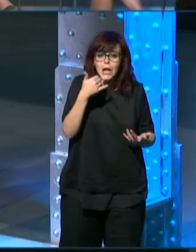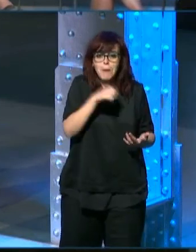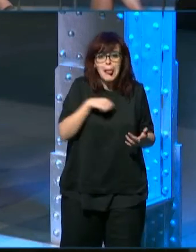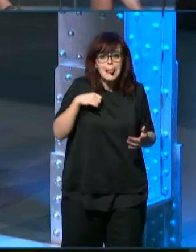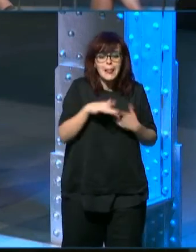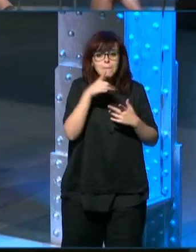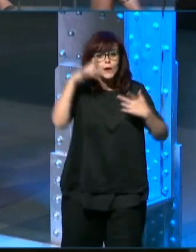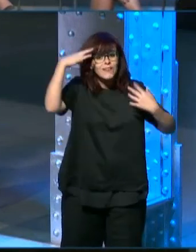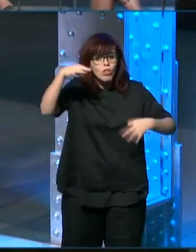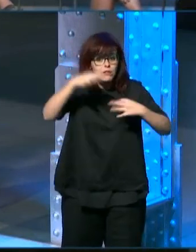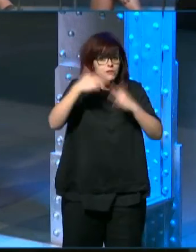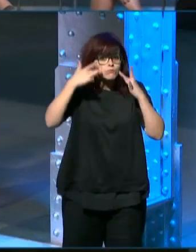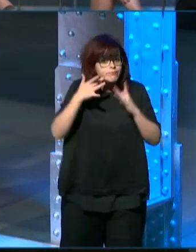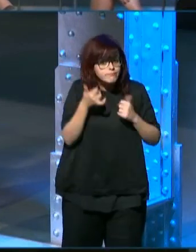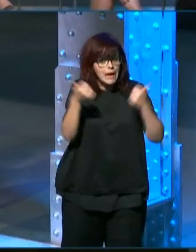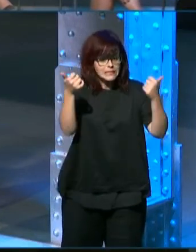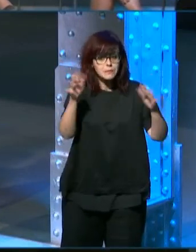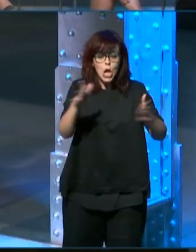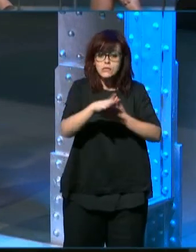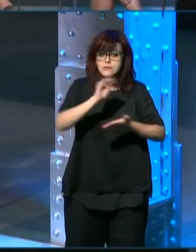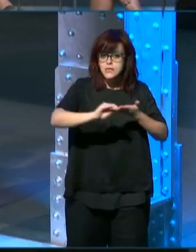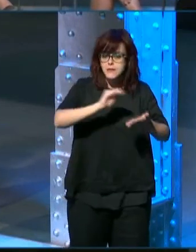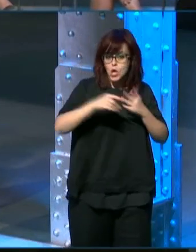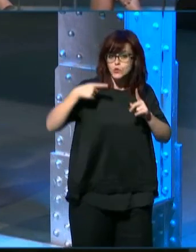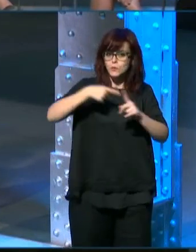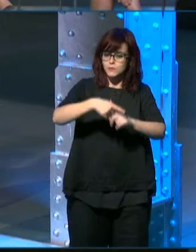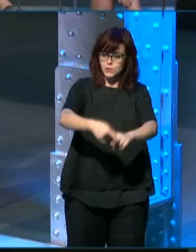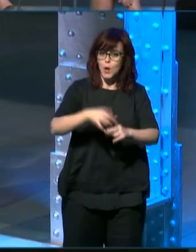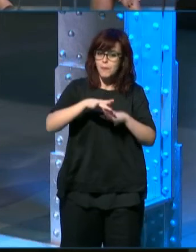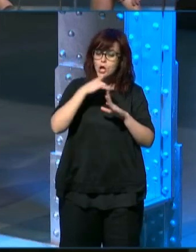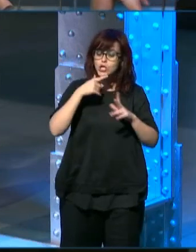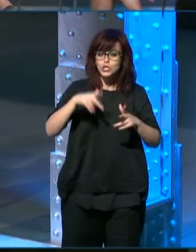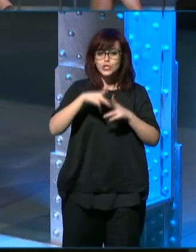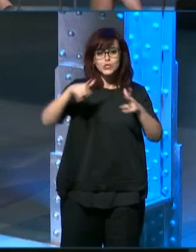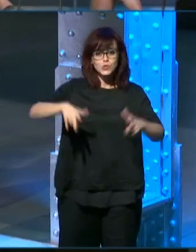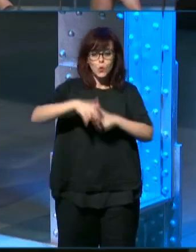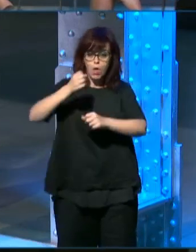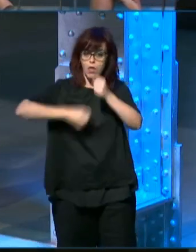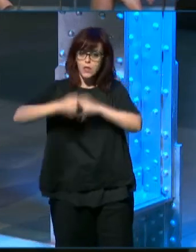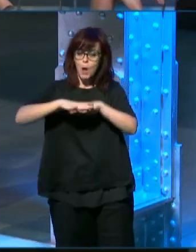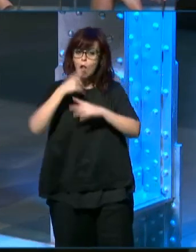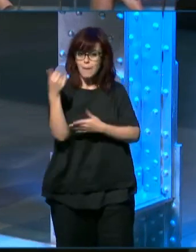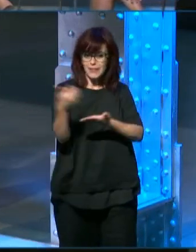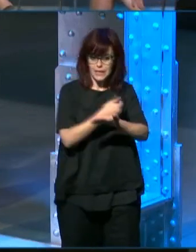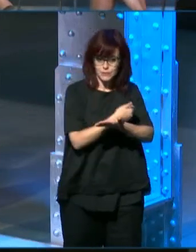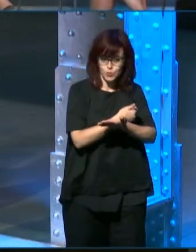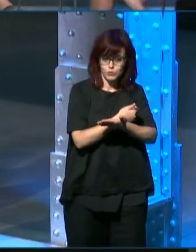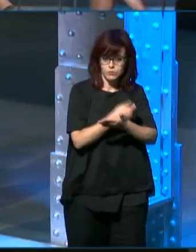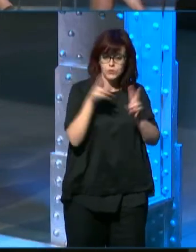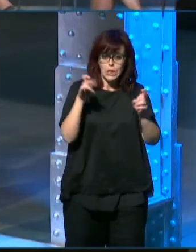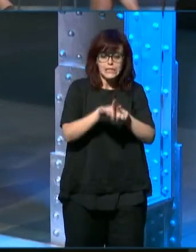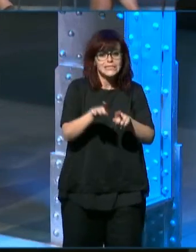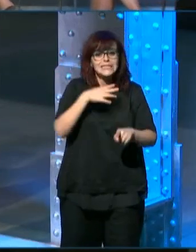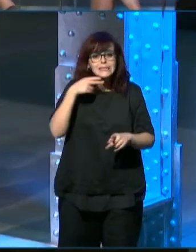inocentes y puras, pero escribimos bajo un orden social y económico que se llama capitalismo, en donde